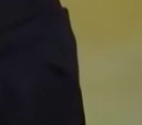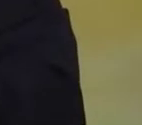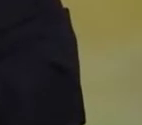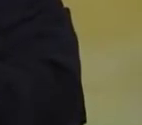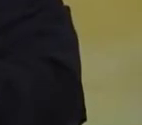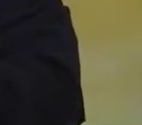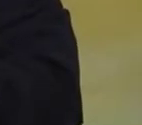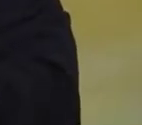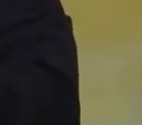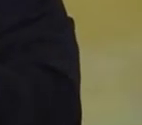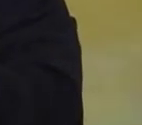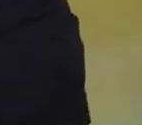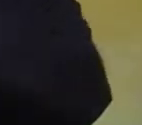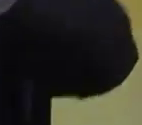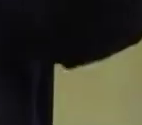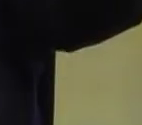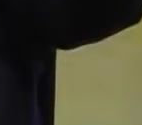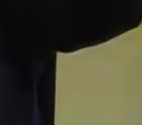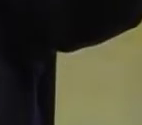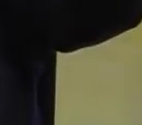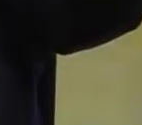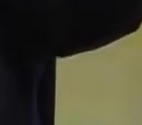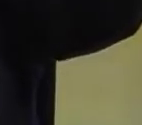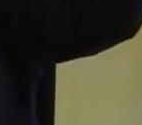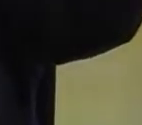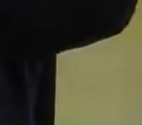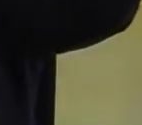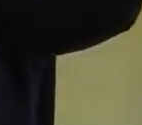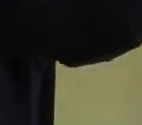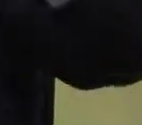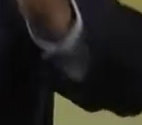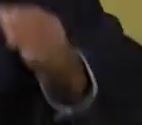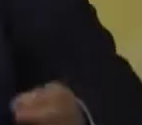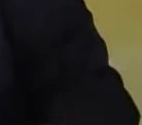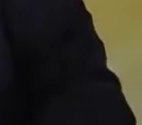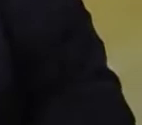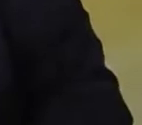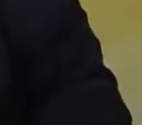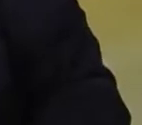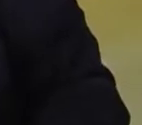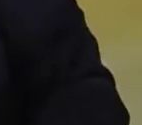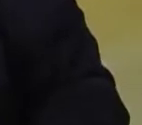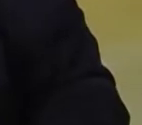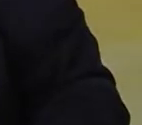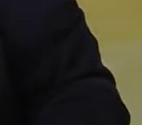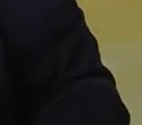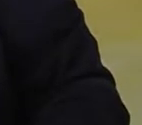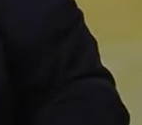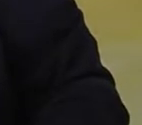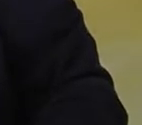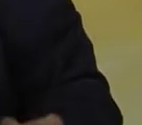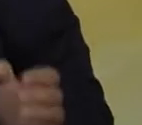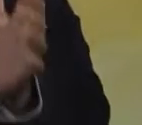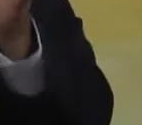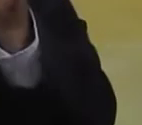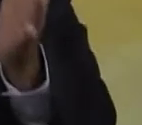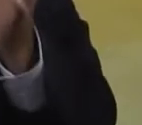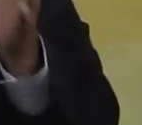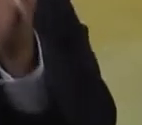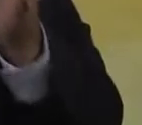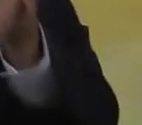cielos abiertos ustedes dicen que él está muerto pero yo lo veo sentado a la diestra del Dios padre